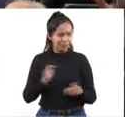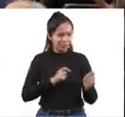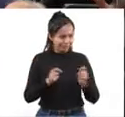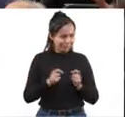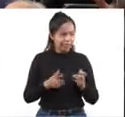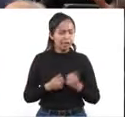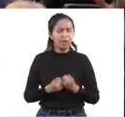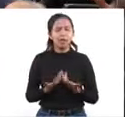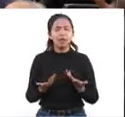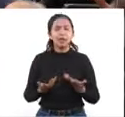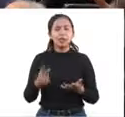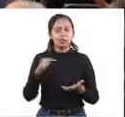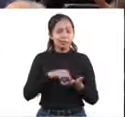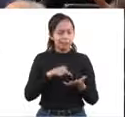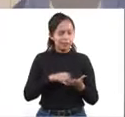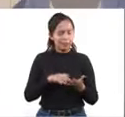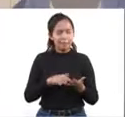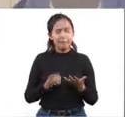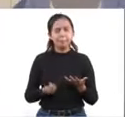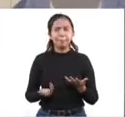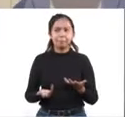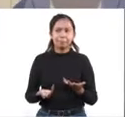que este es un preliminar,